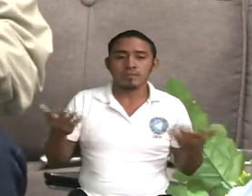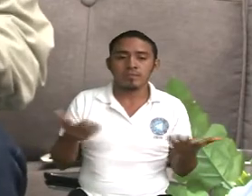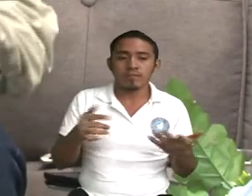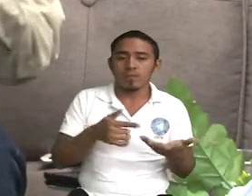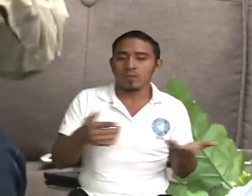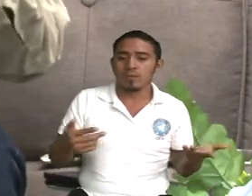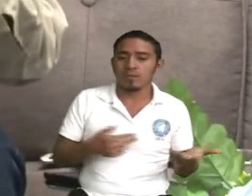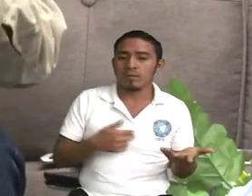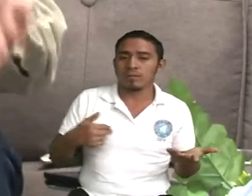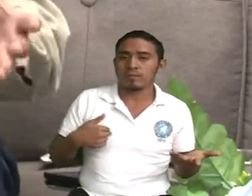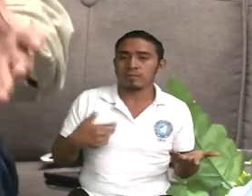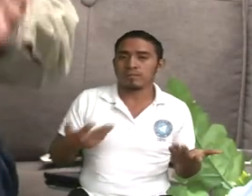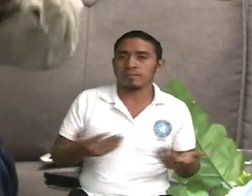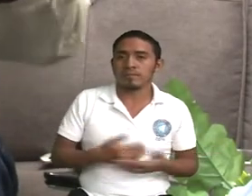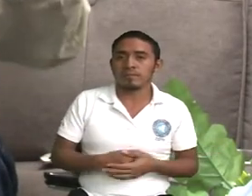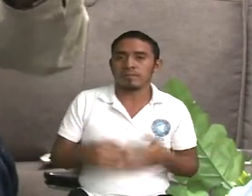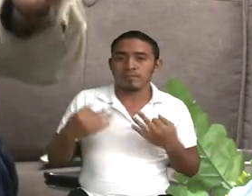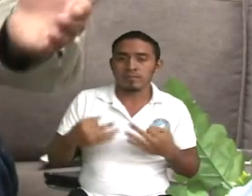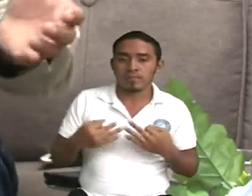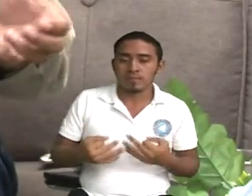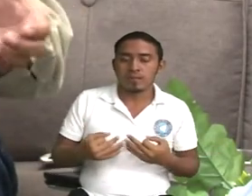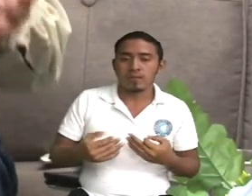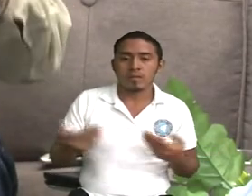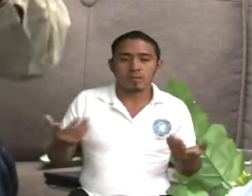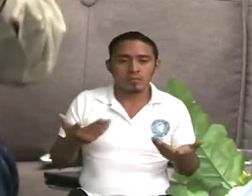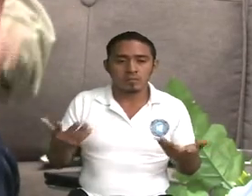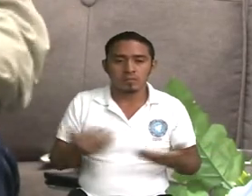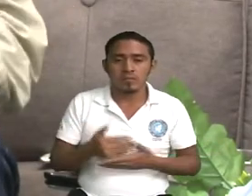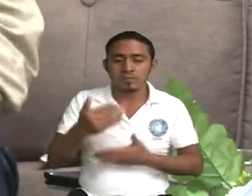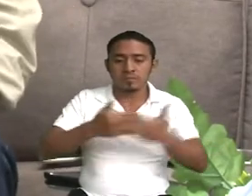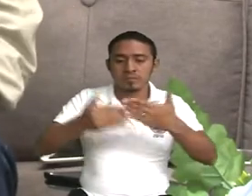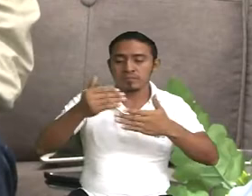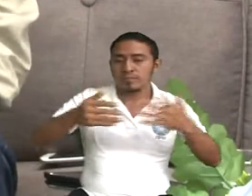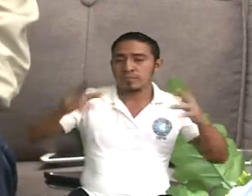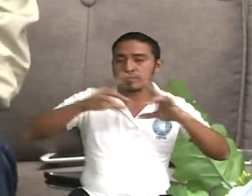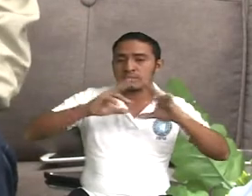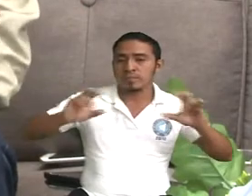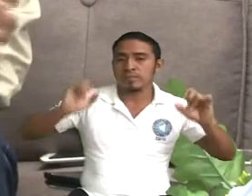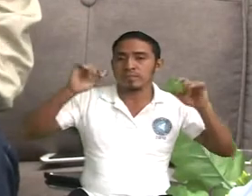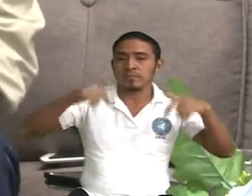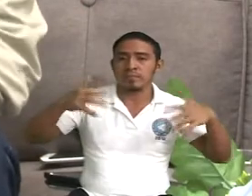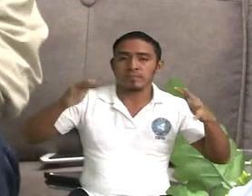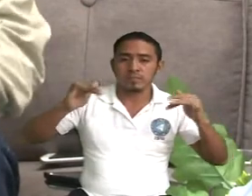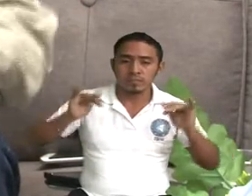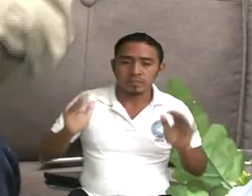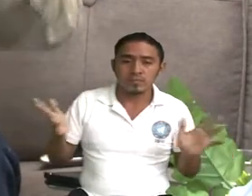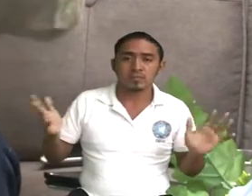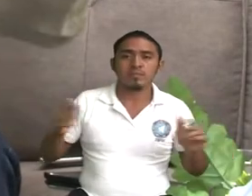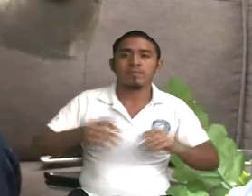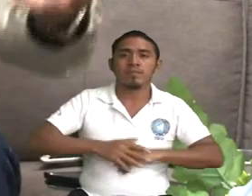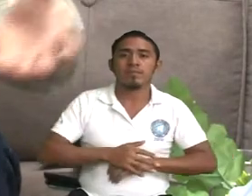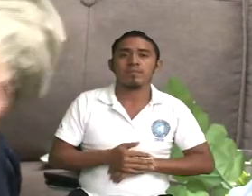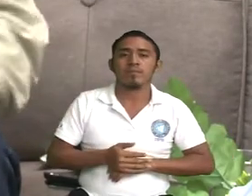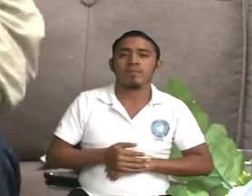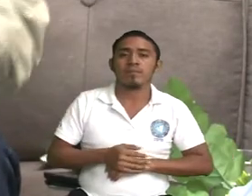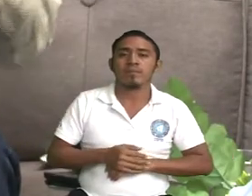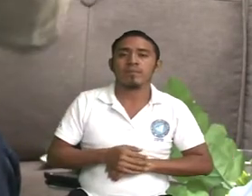termina construyendo el país que nosotros tenemos, en el que no han podido